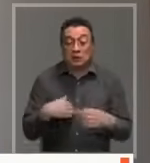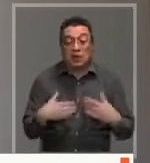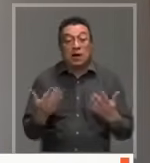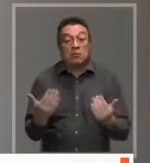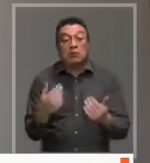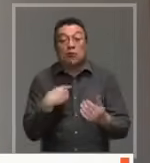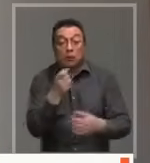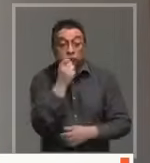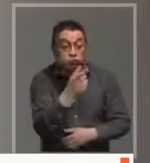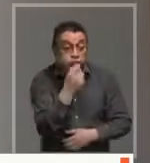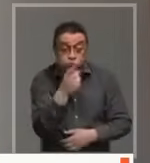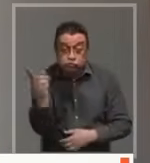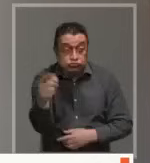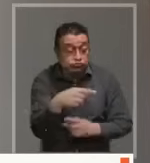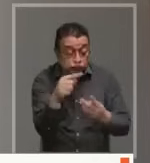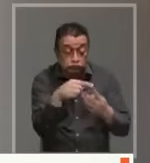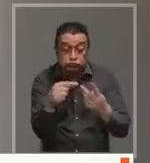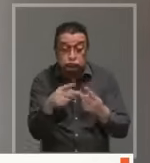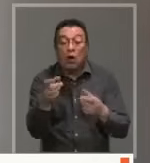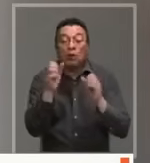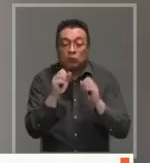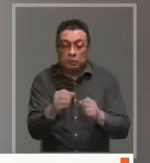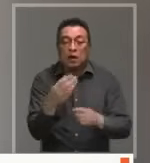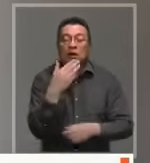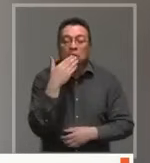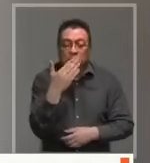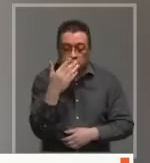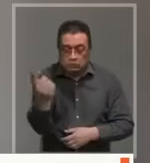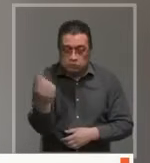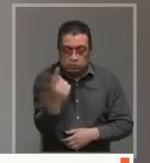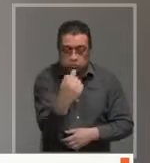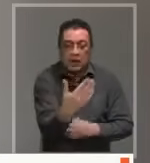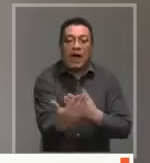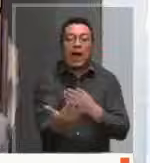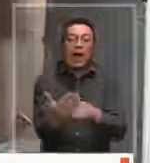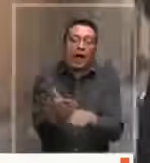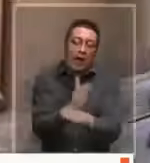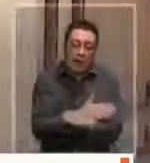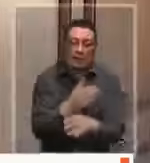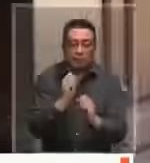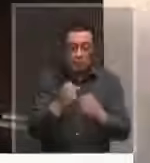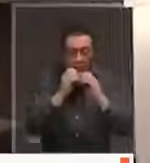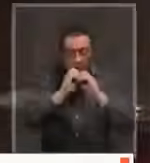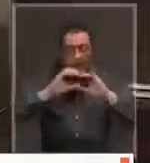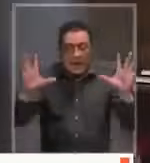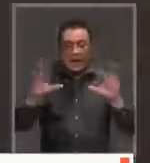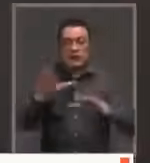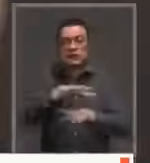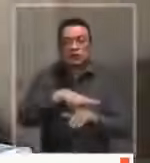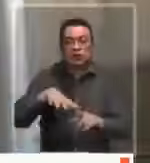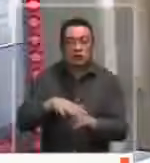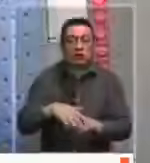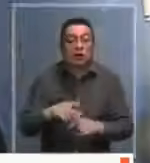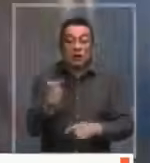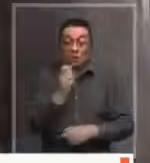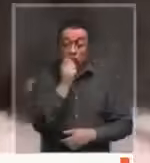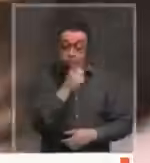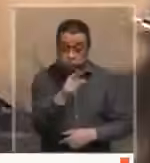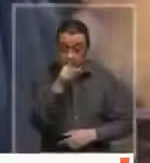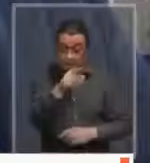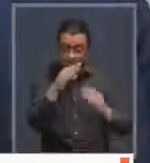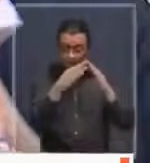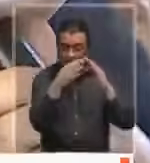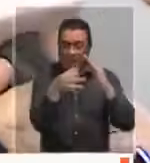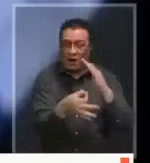siendo imputados por esa causa puedan tomarse la declaración lo antes posible para que se esclarezca lo hecho. Pero los cuestionamientos se dirigen al corazón de la